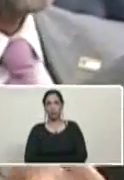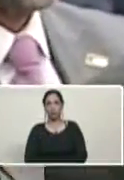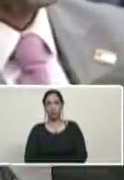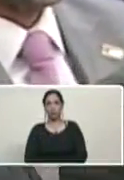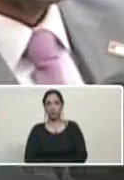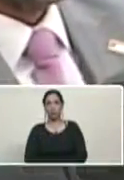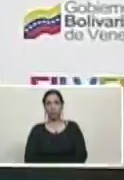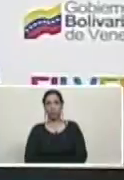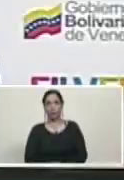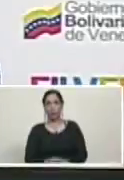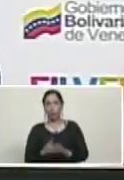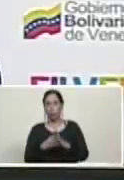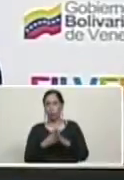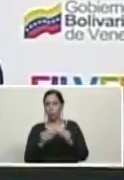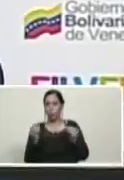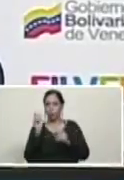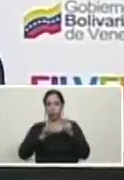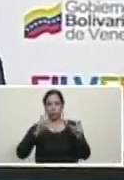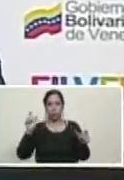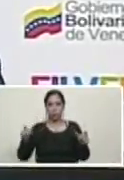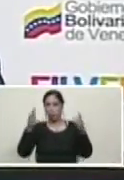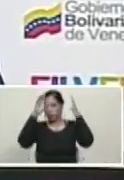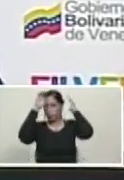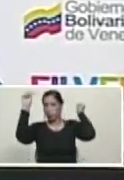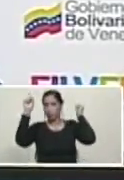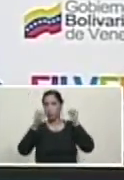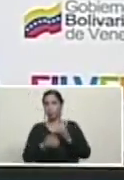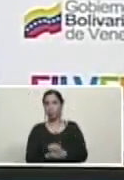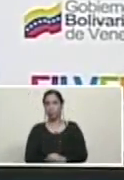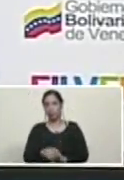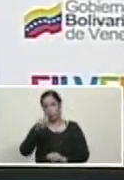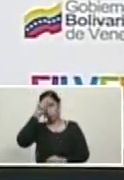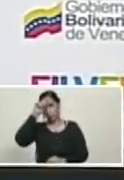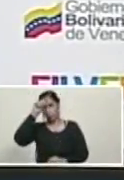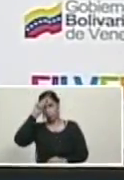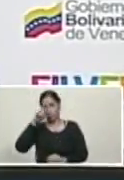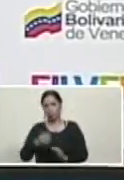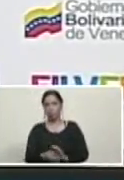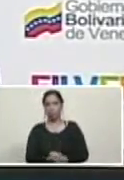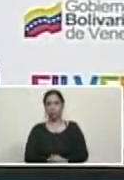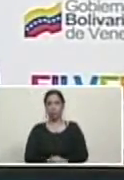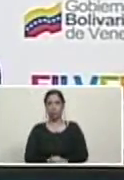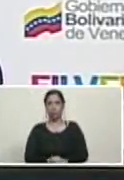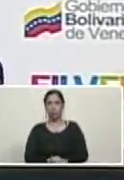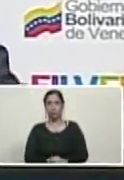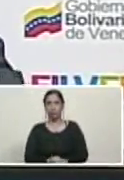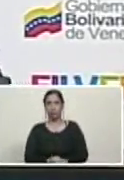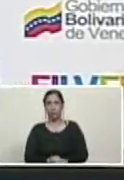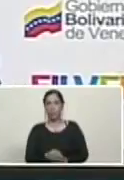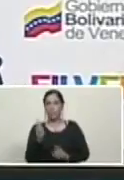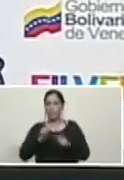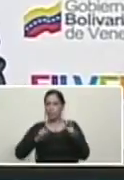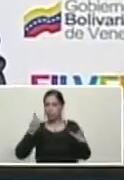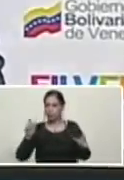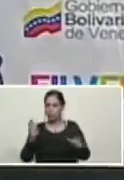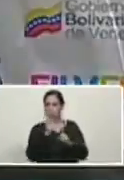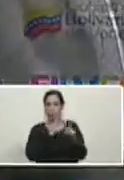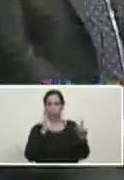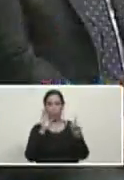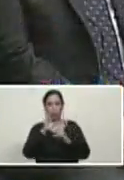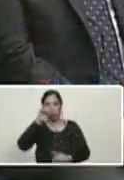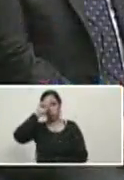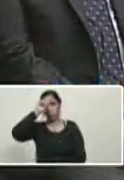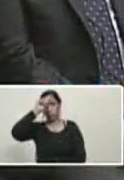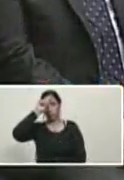Y a todo el personal diplomático de Turquía, a todo el personal de la cultura de Turquía.